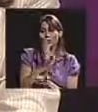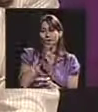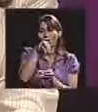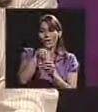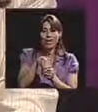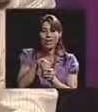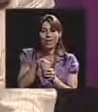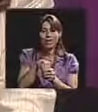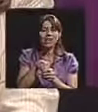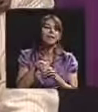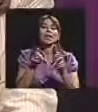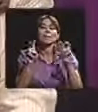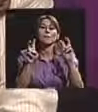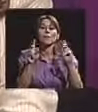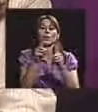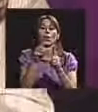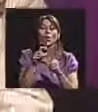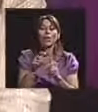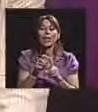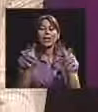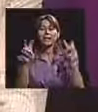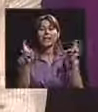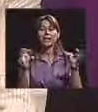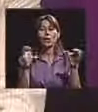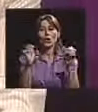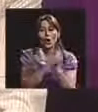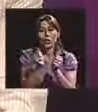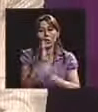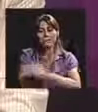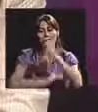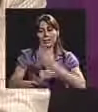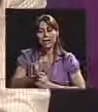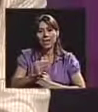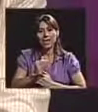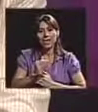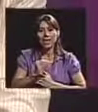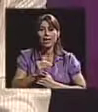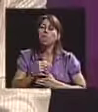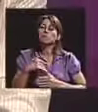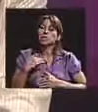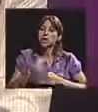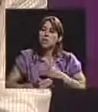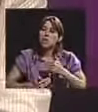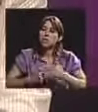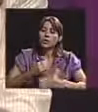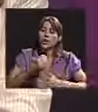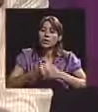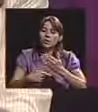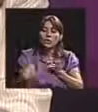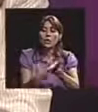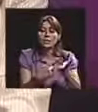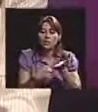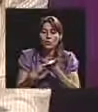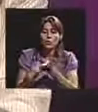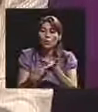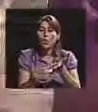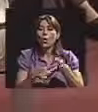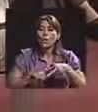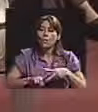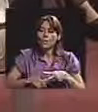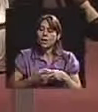con discapacidad. En el proceso de la discusión es que se ha abierto la polémica, y como